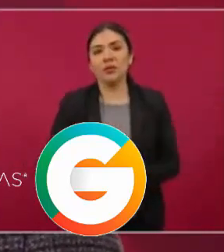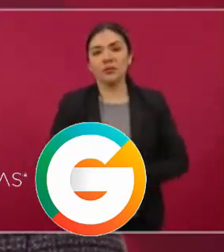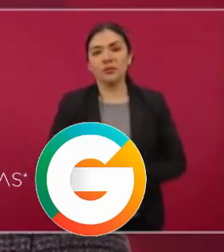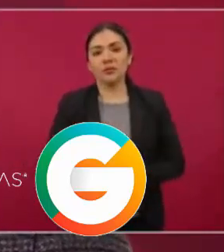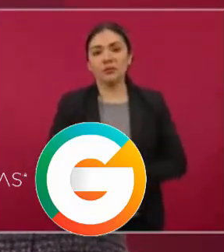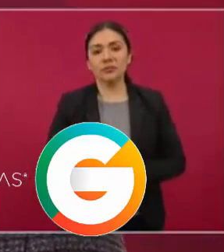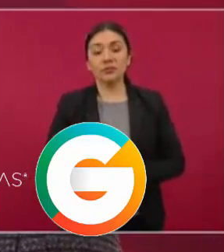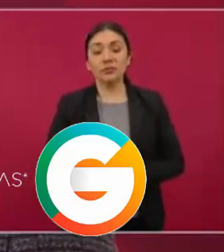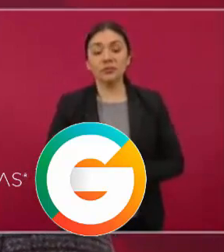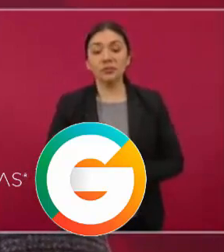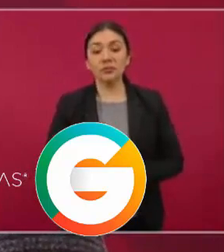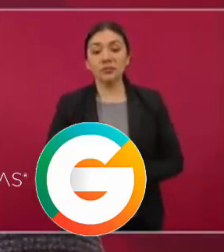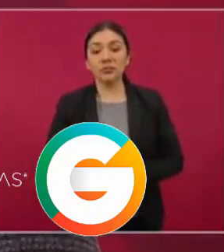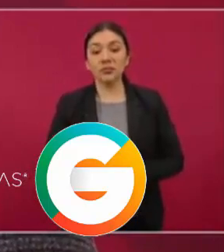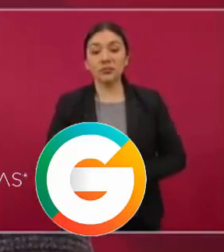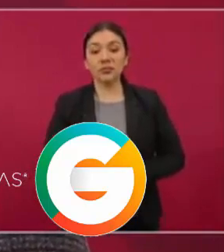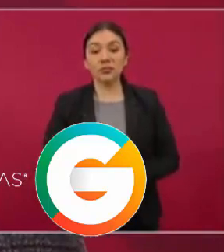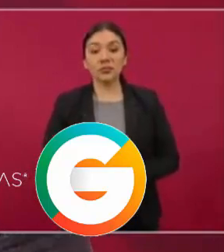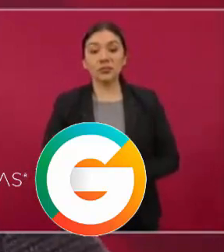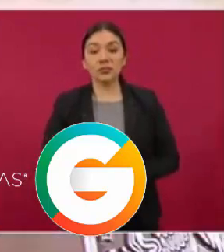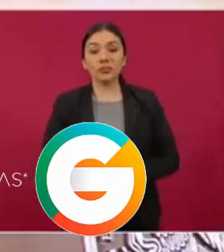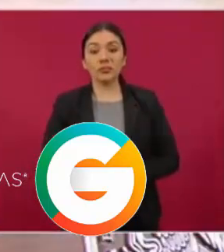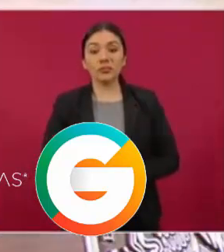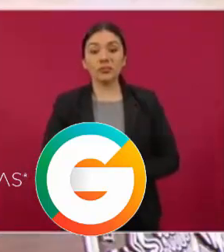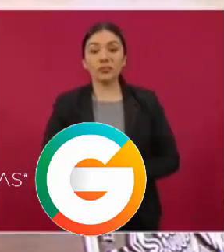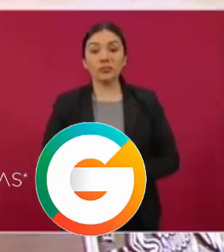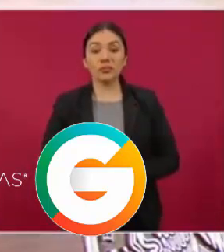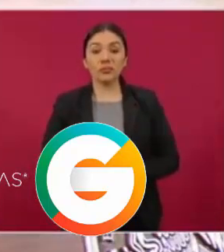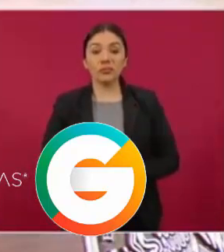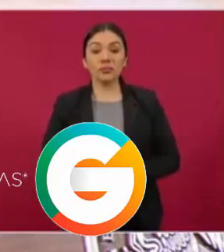qué bueno, porque ya